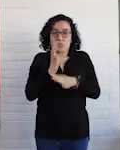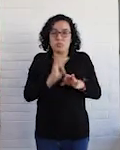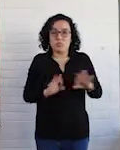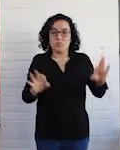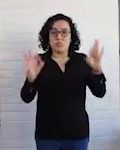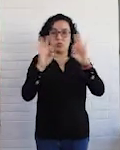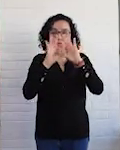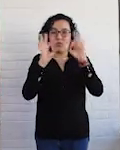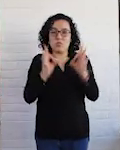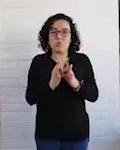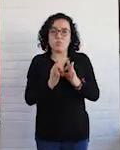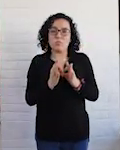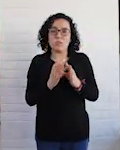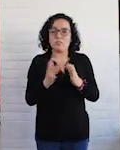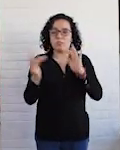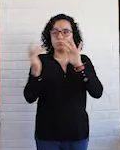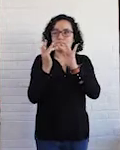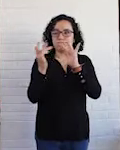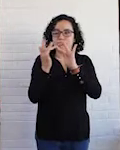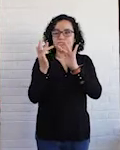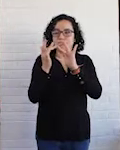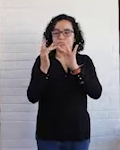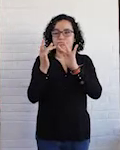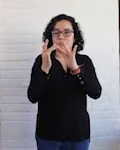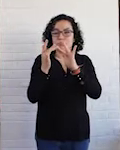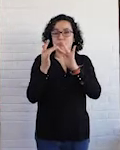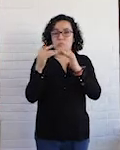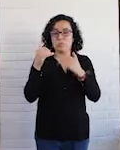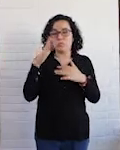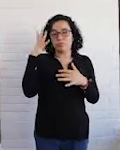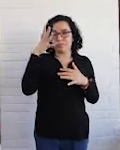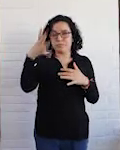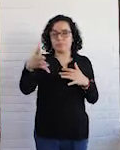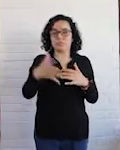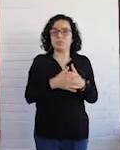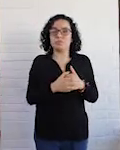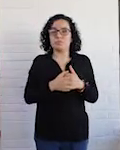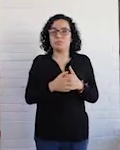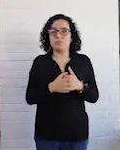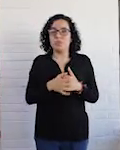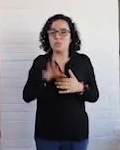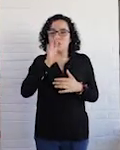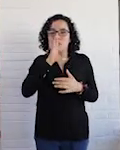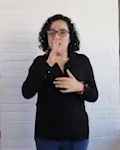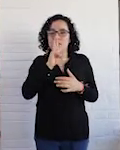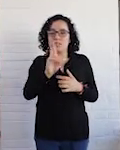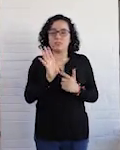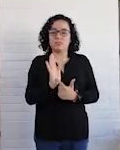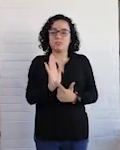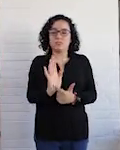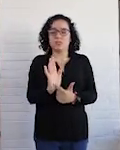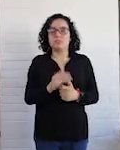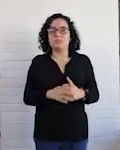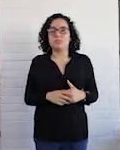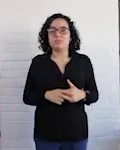hacer una conexión a largo plazo, con resultados a largo plazo,